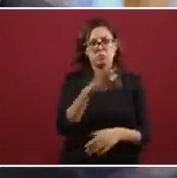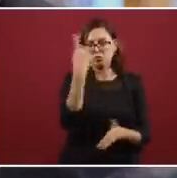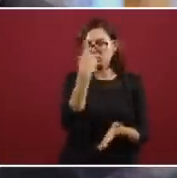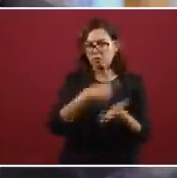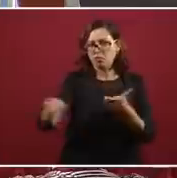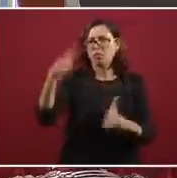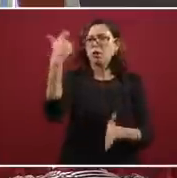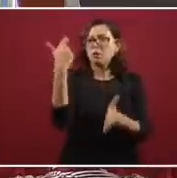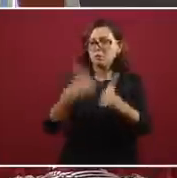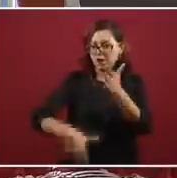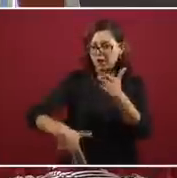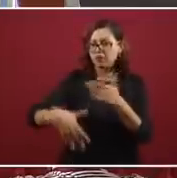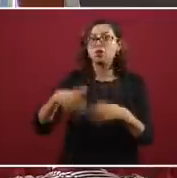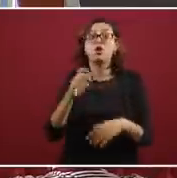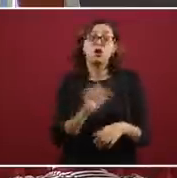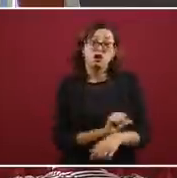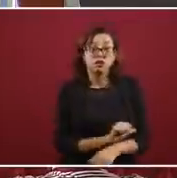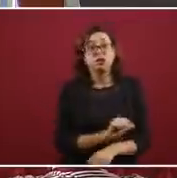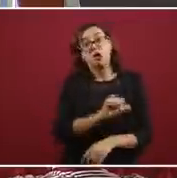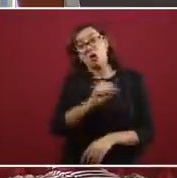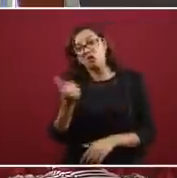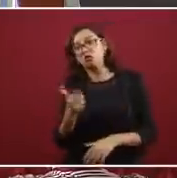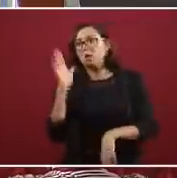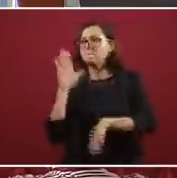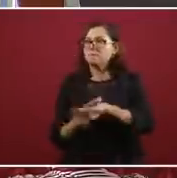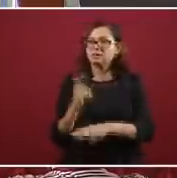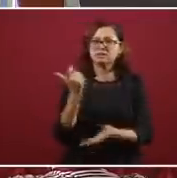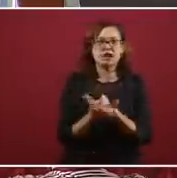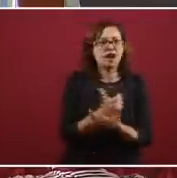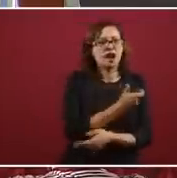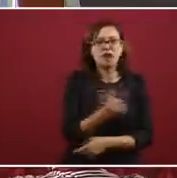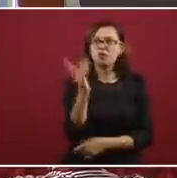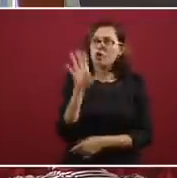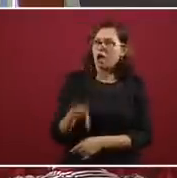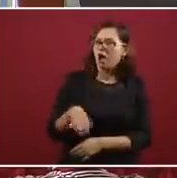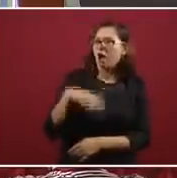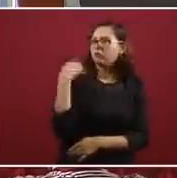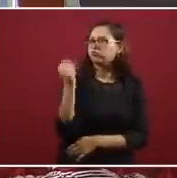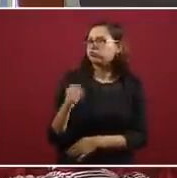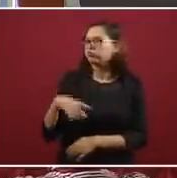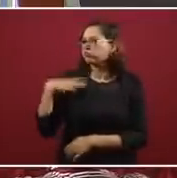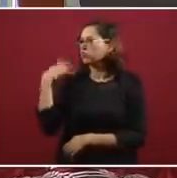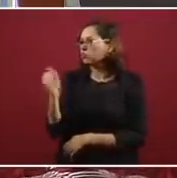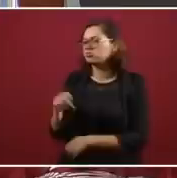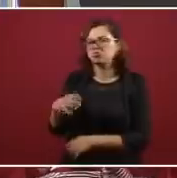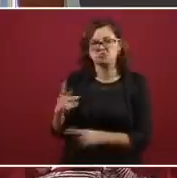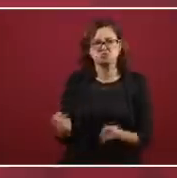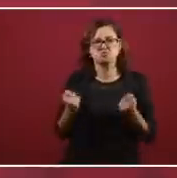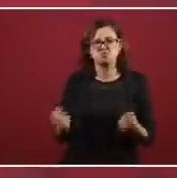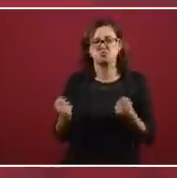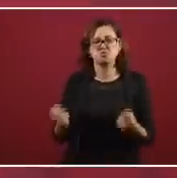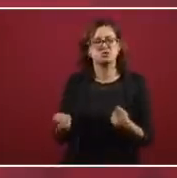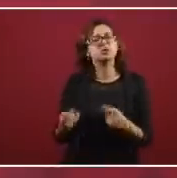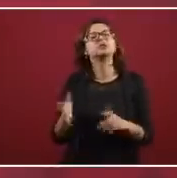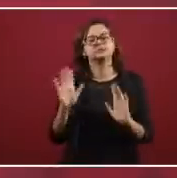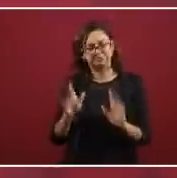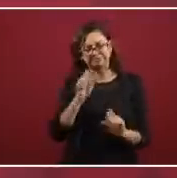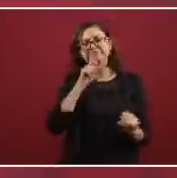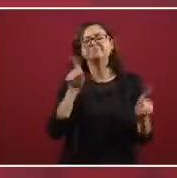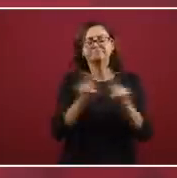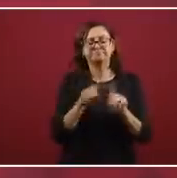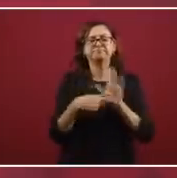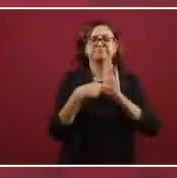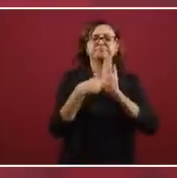los que han tenido los márgenes y los precios más altos, algunos de manera muy insistente, también pues para que